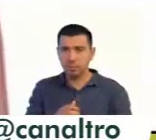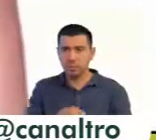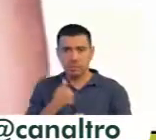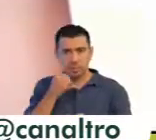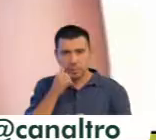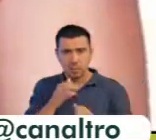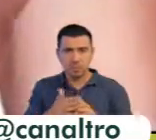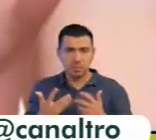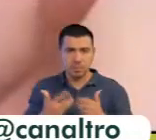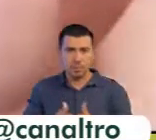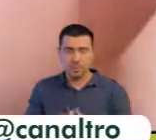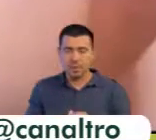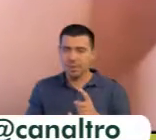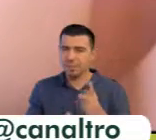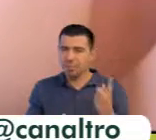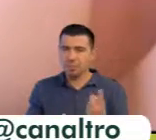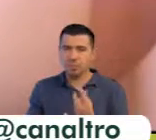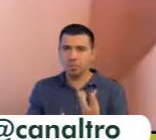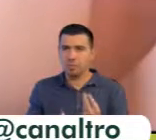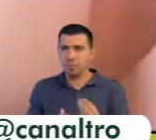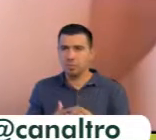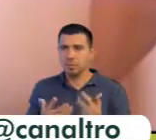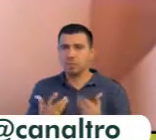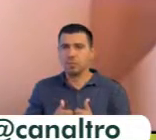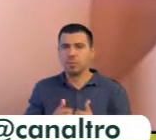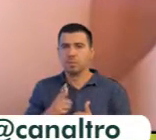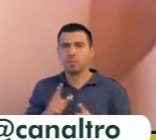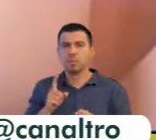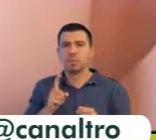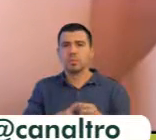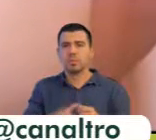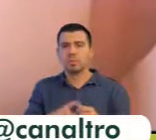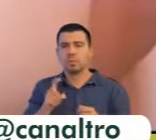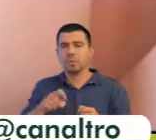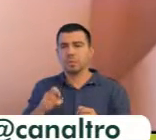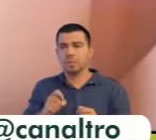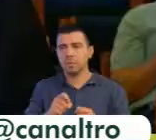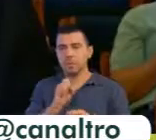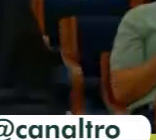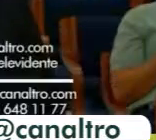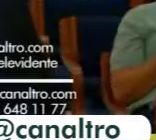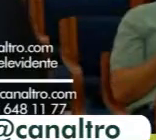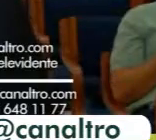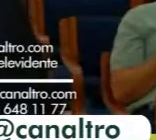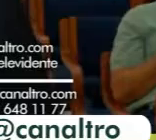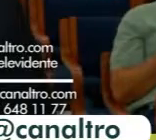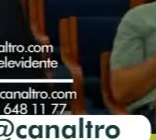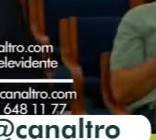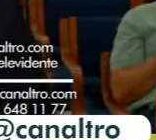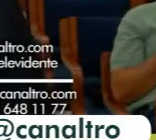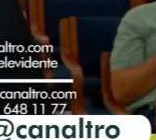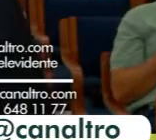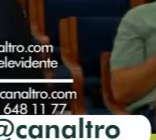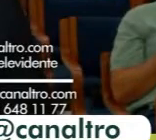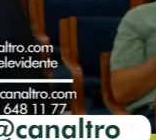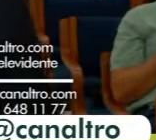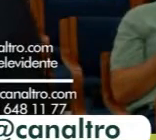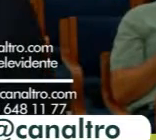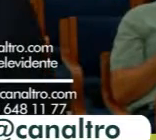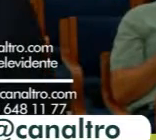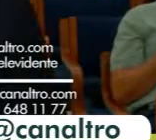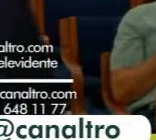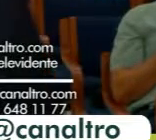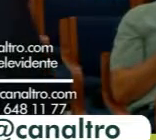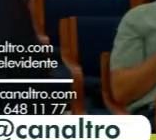es precisamente que todos sus empleados tengan acceso a brigadas de salud que estamos proponiendo para